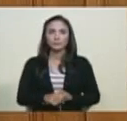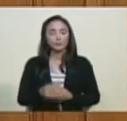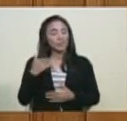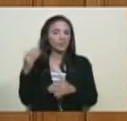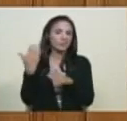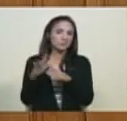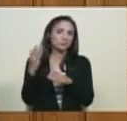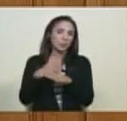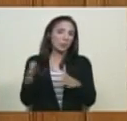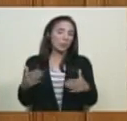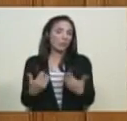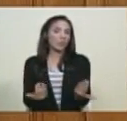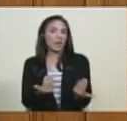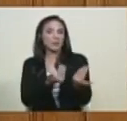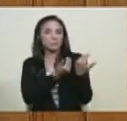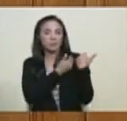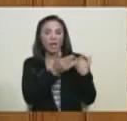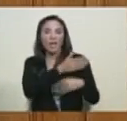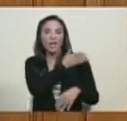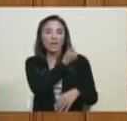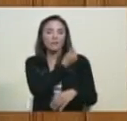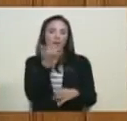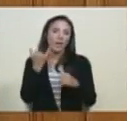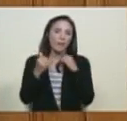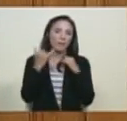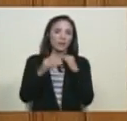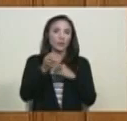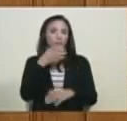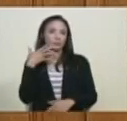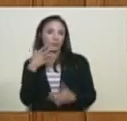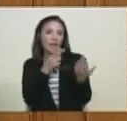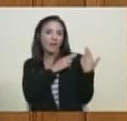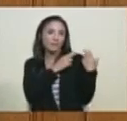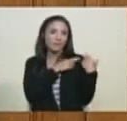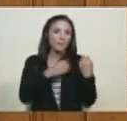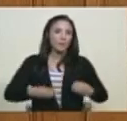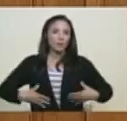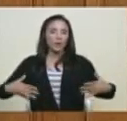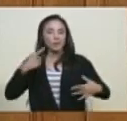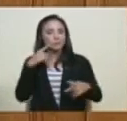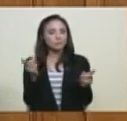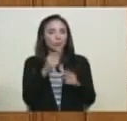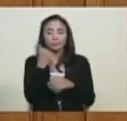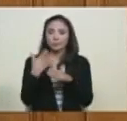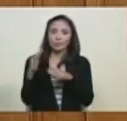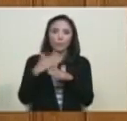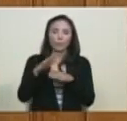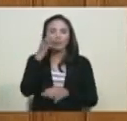No importa su cargo, su apellido. Justicia a fondo.